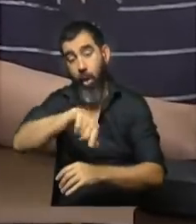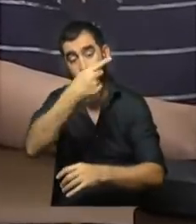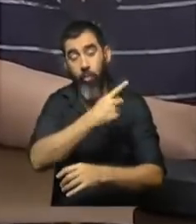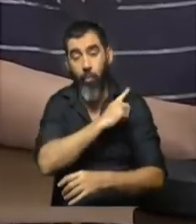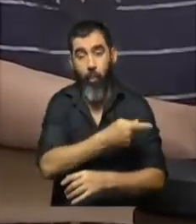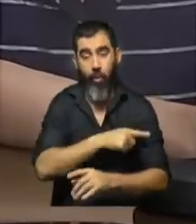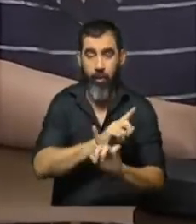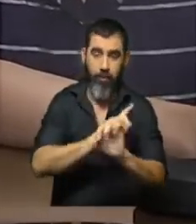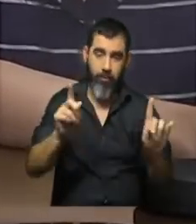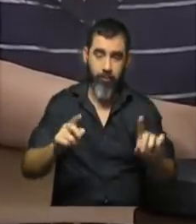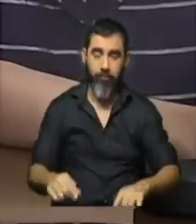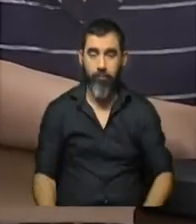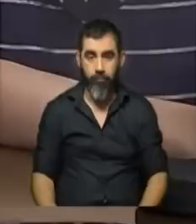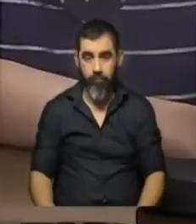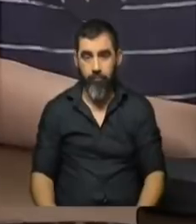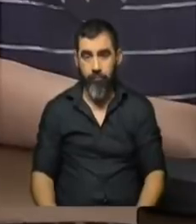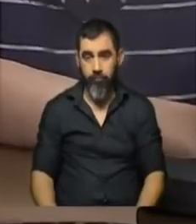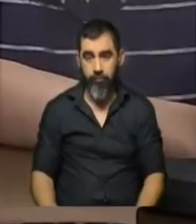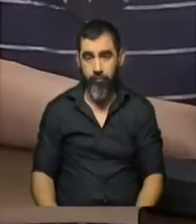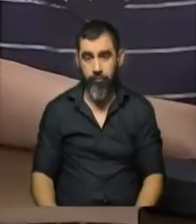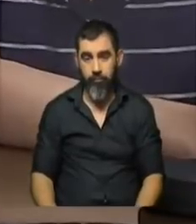otro poder del Estado.